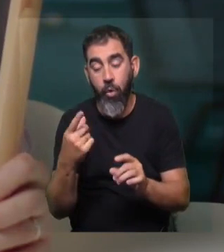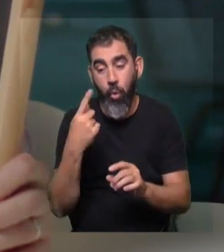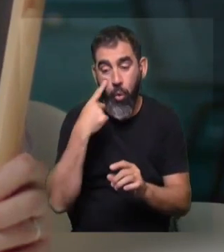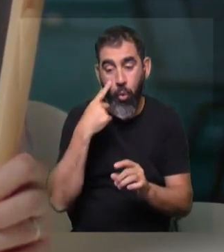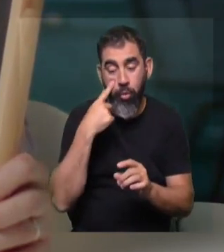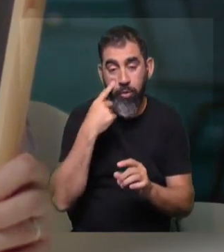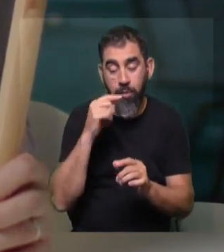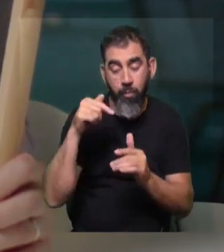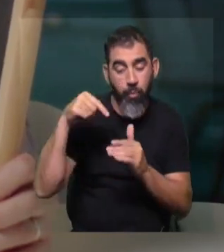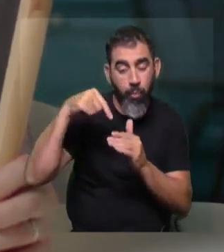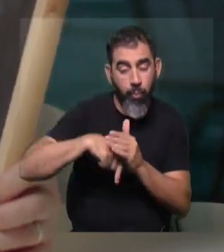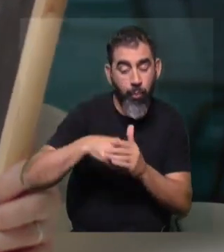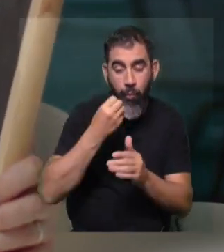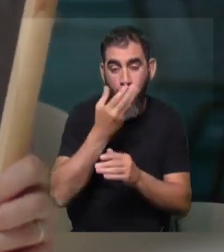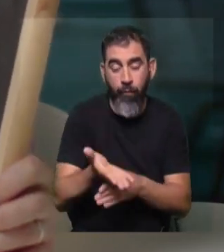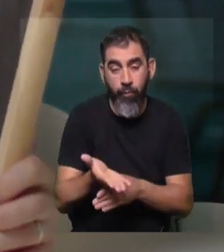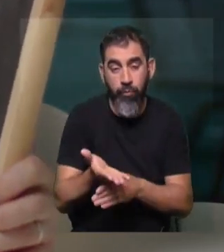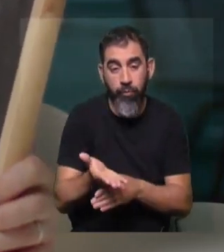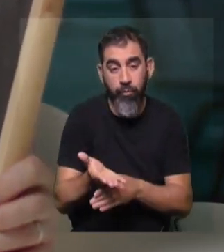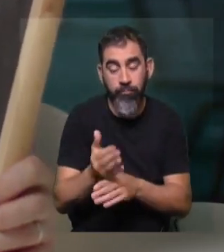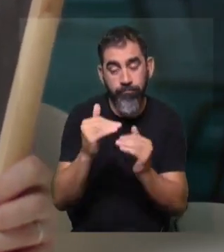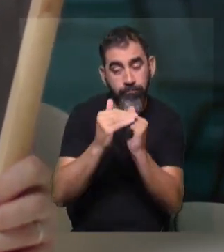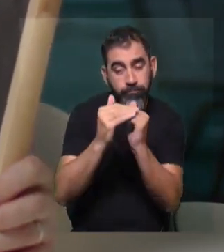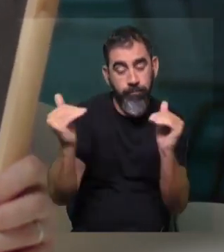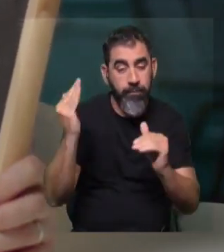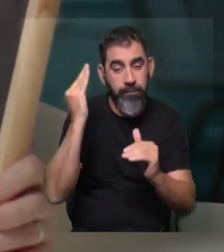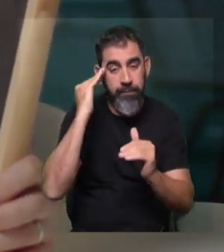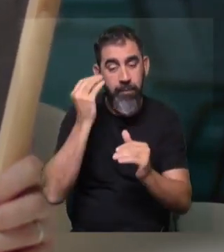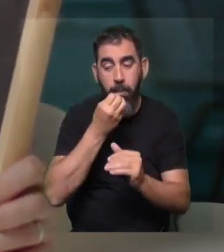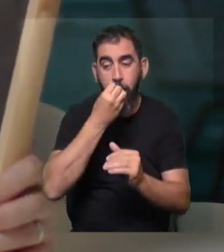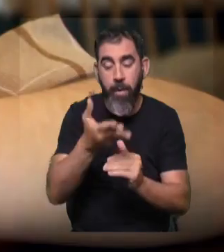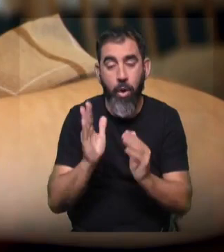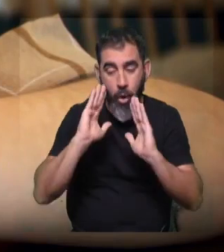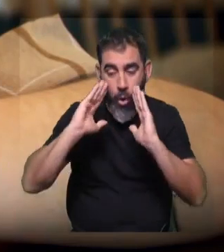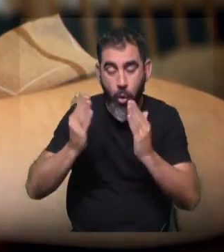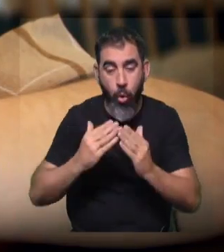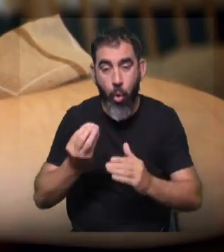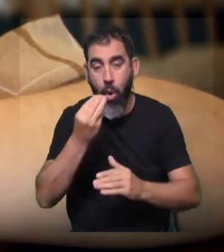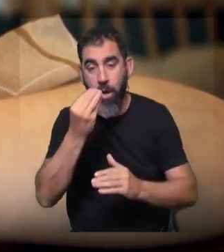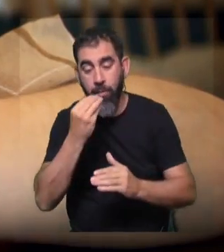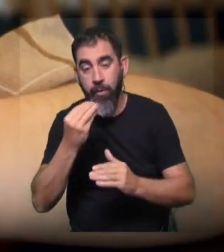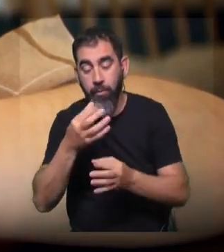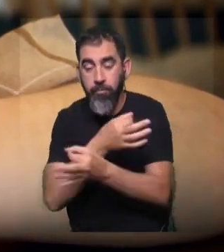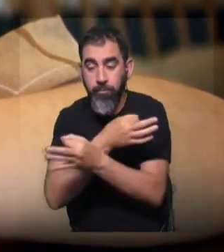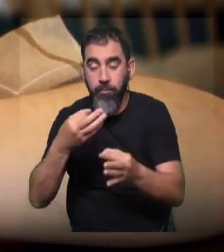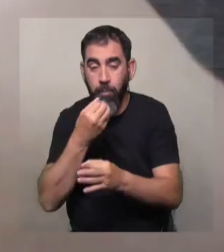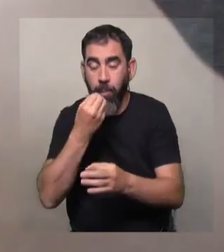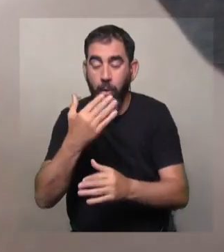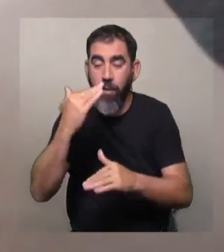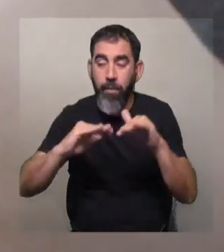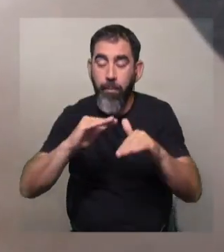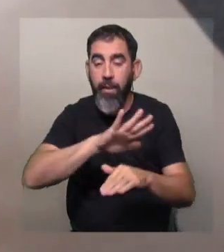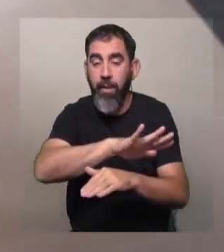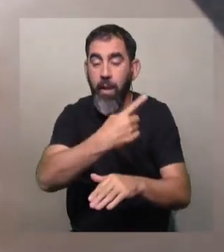conozcamos esto en mayor profundidad, poder alinear o desarrollar abordajes nutricionales más adecuados a la situación